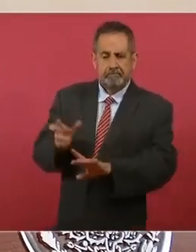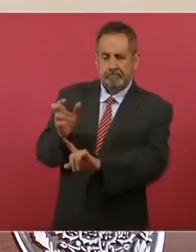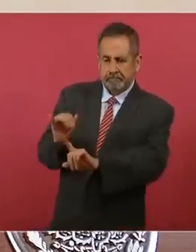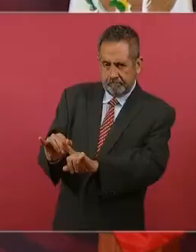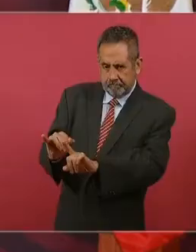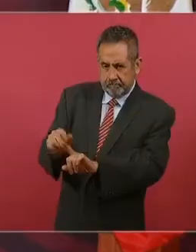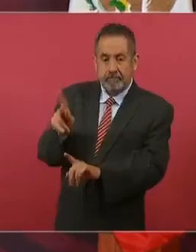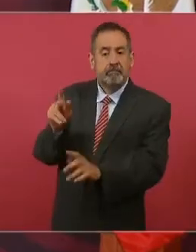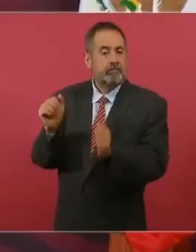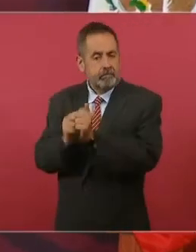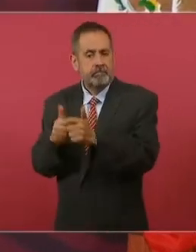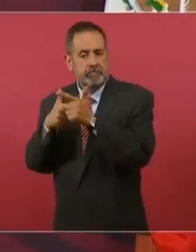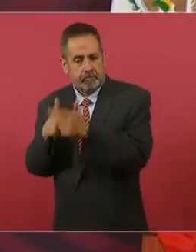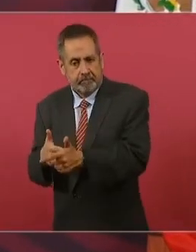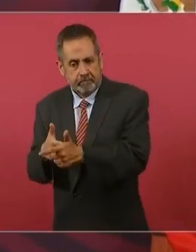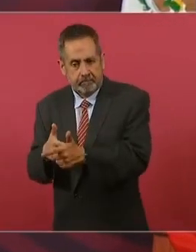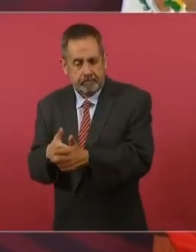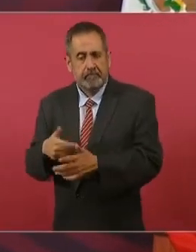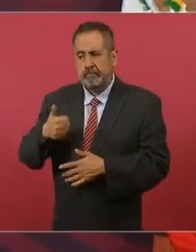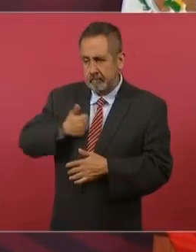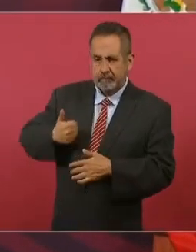Villegas, su estilo personal